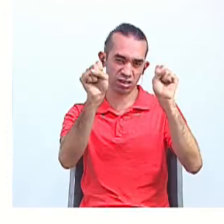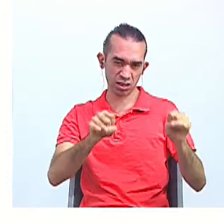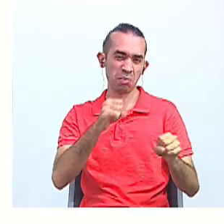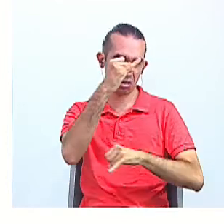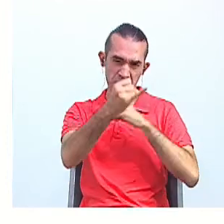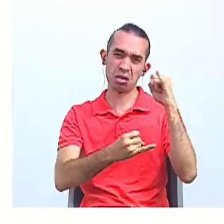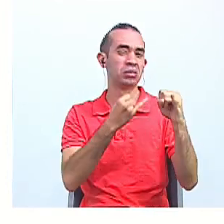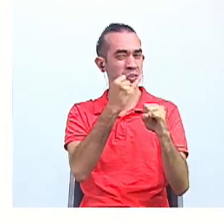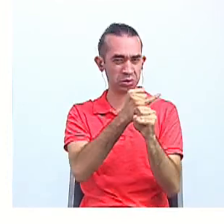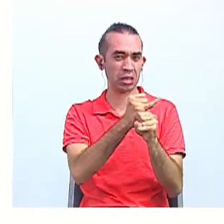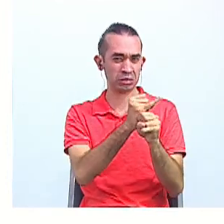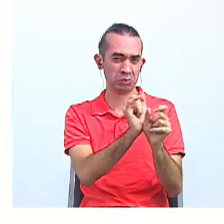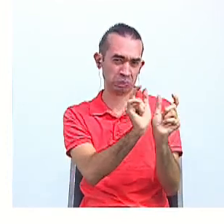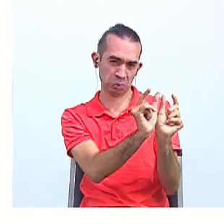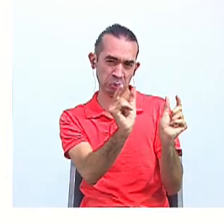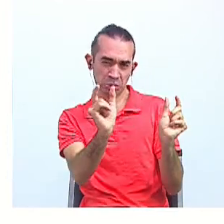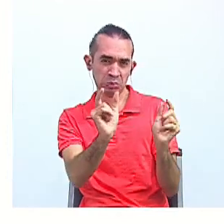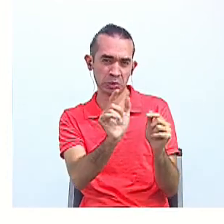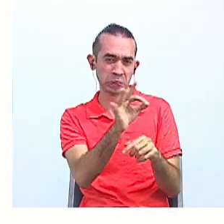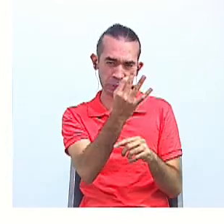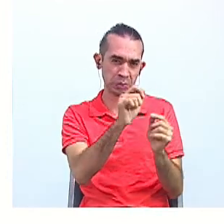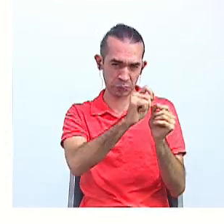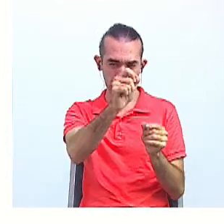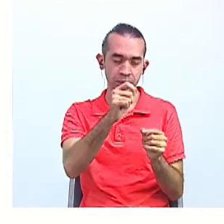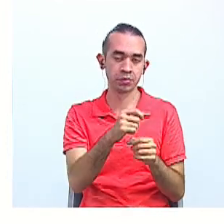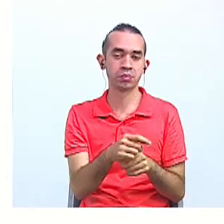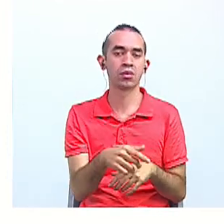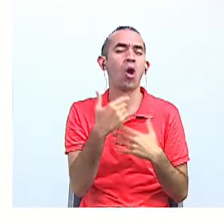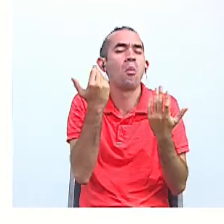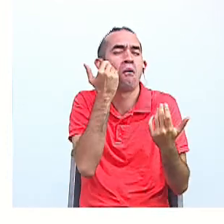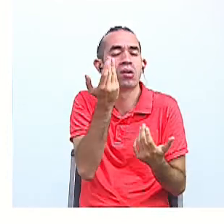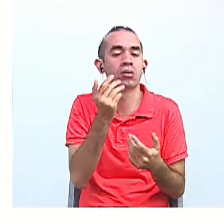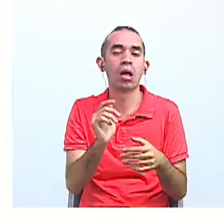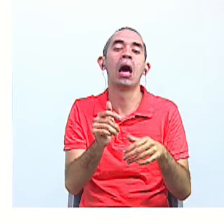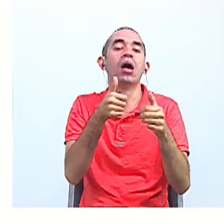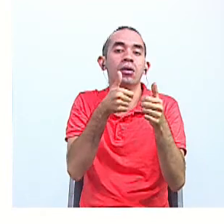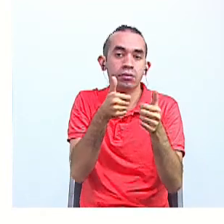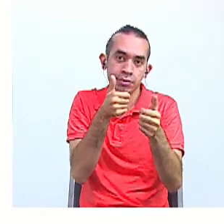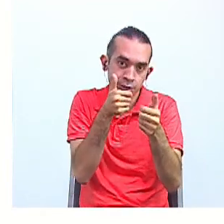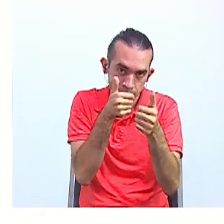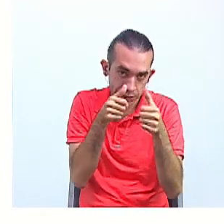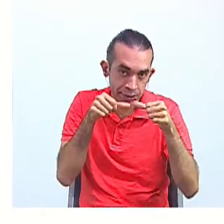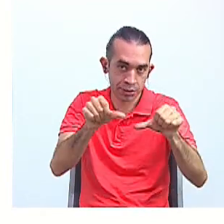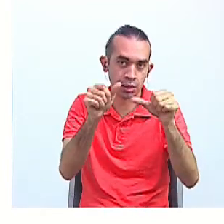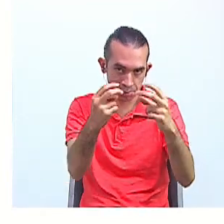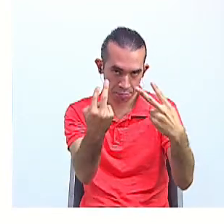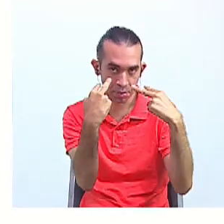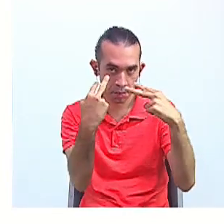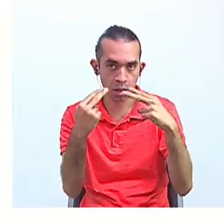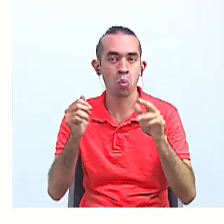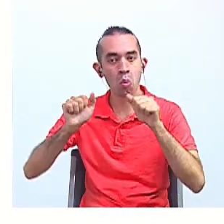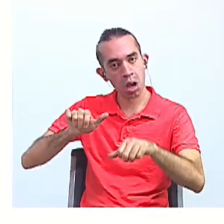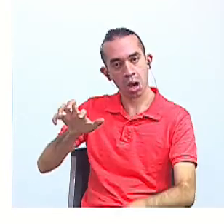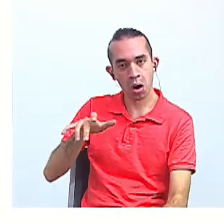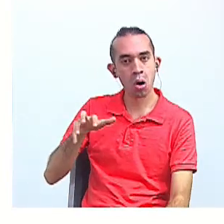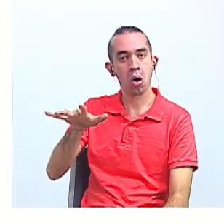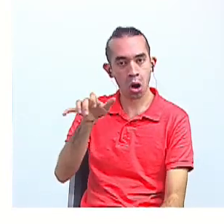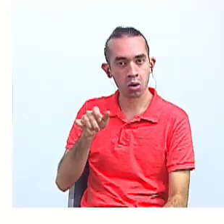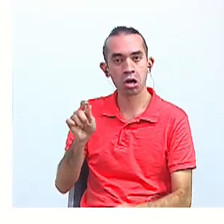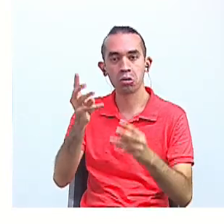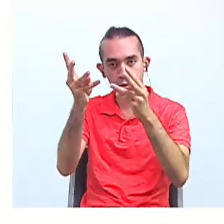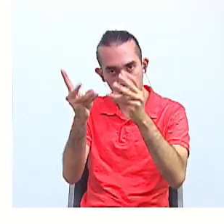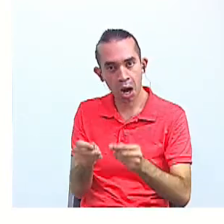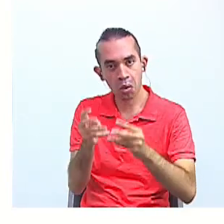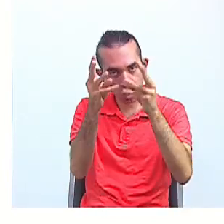Unidades. Entonces, ¿qué vamos a hacer? Muy fácil, sigan los pasos conmigo, pueden ir utilizando la calculadora para ir realizando los